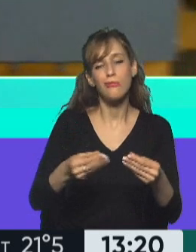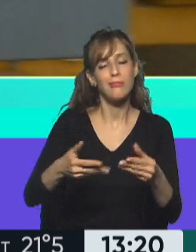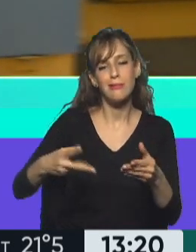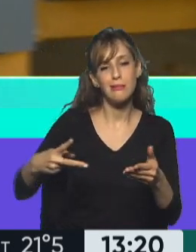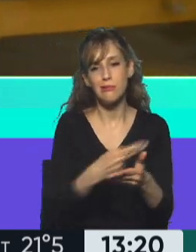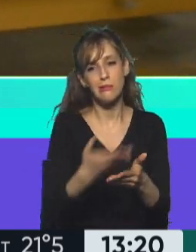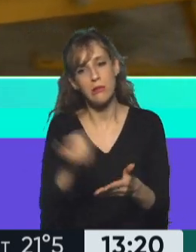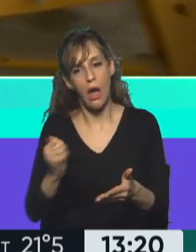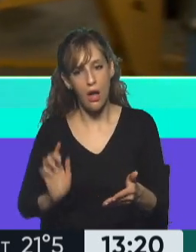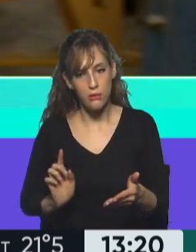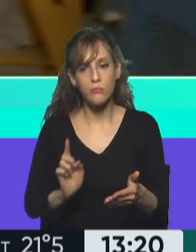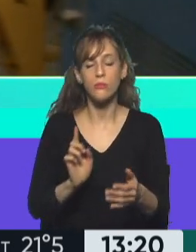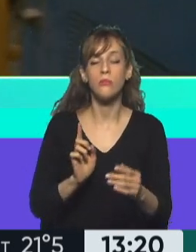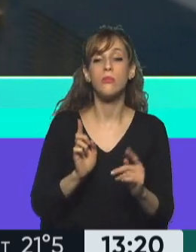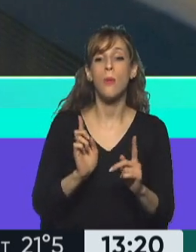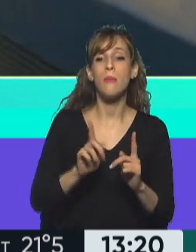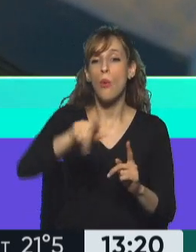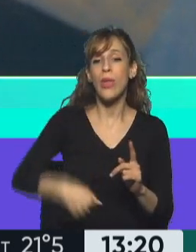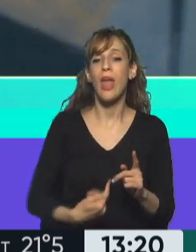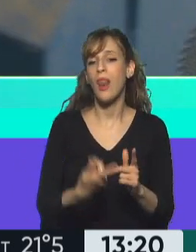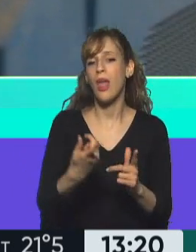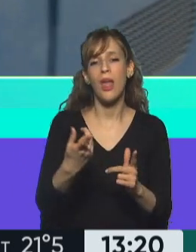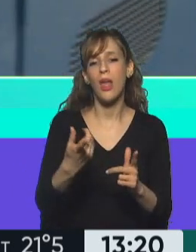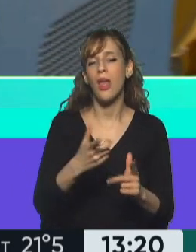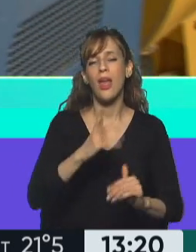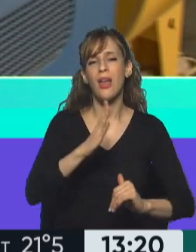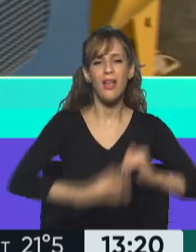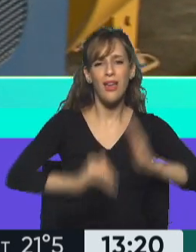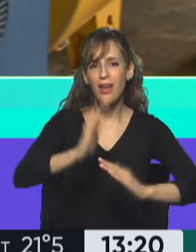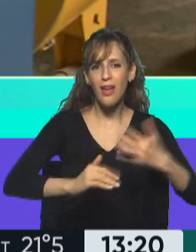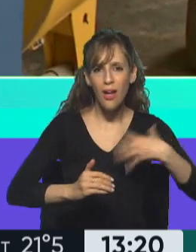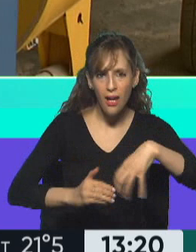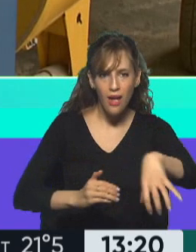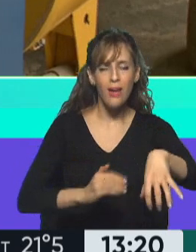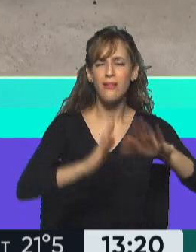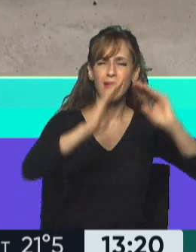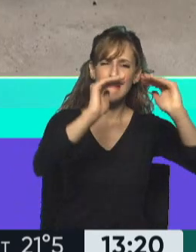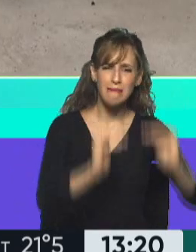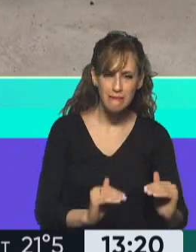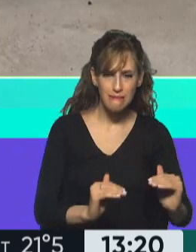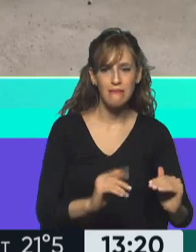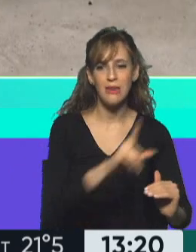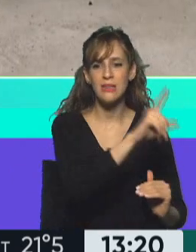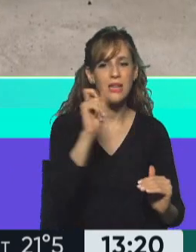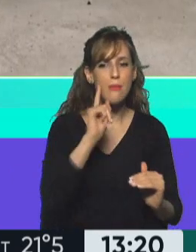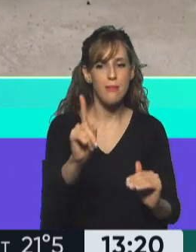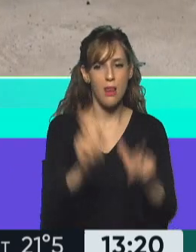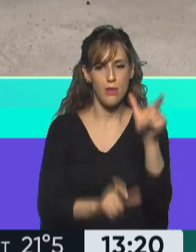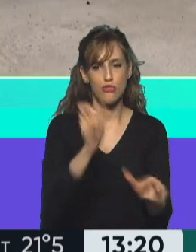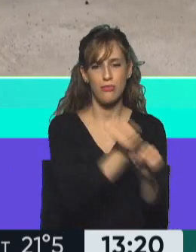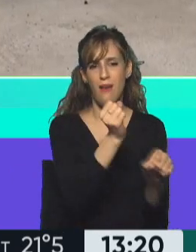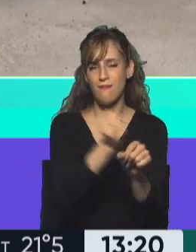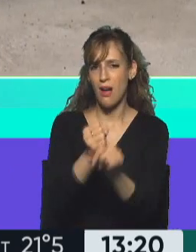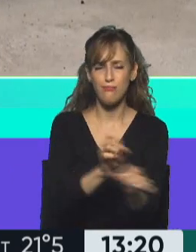que empezáramos una caída que llegó a 100.000 puestos de trabajo previos a la pandemia. Es decir, perdimos